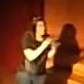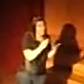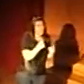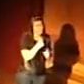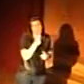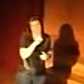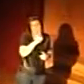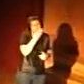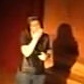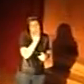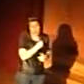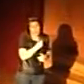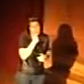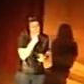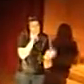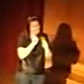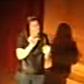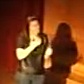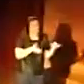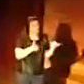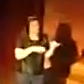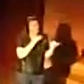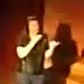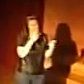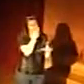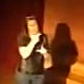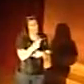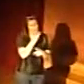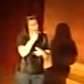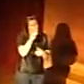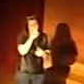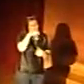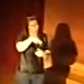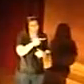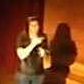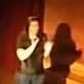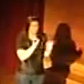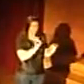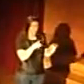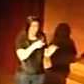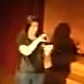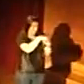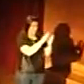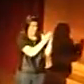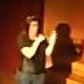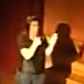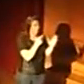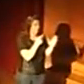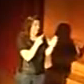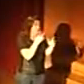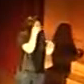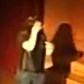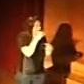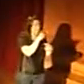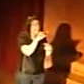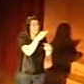bonitas es esta vista de Sevilla de Manuel Barrón entre otras cosas tiene sentido que esté en la colección real de Isabel I puesto que